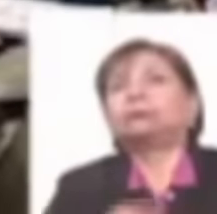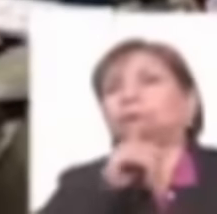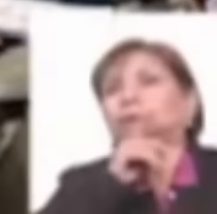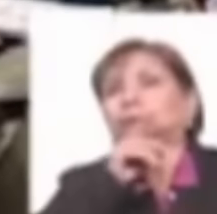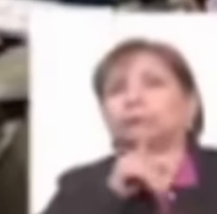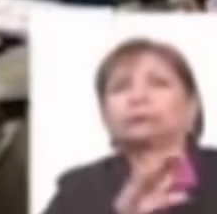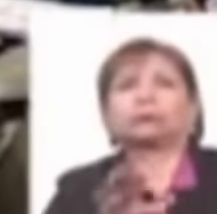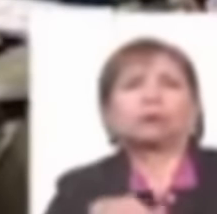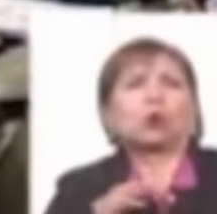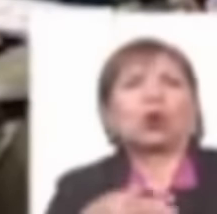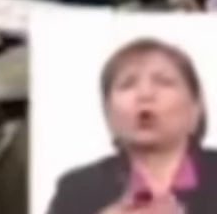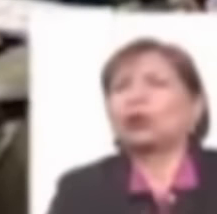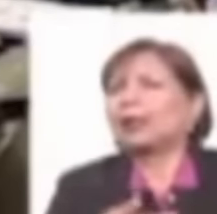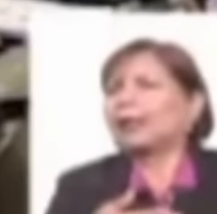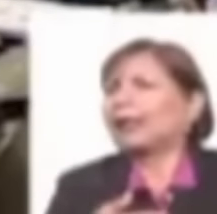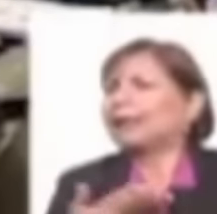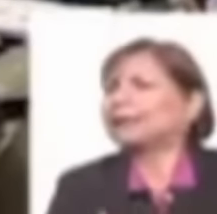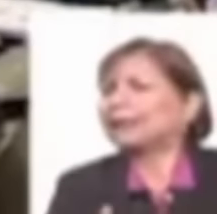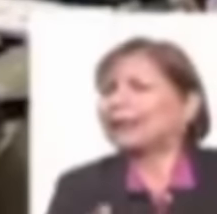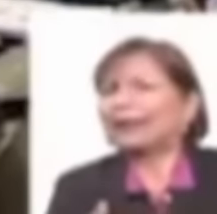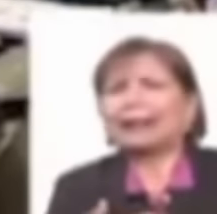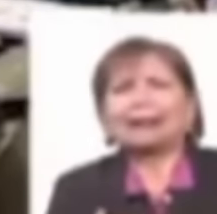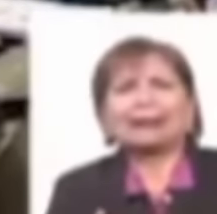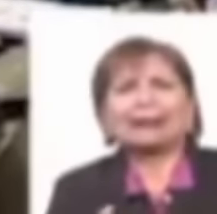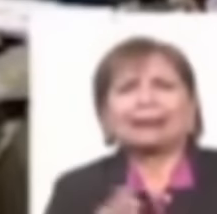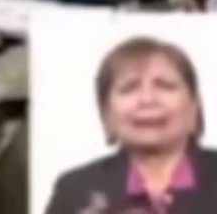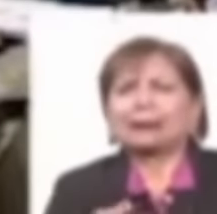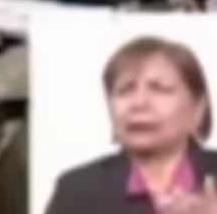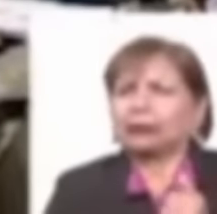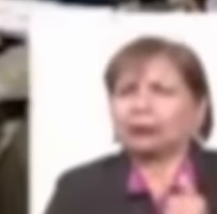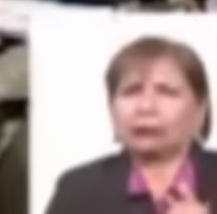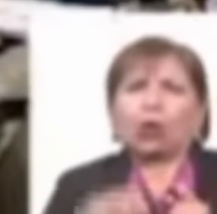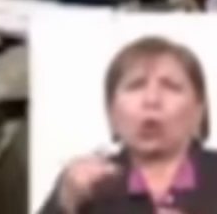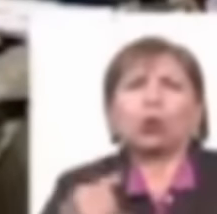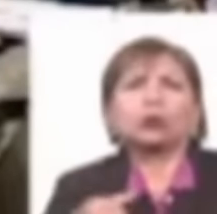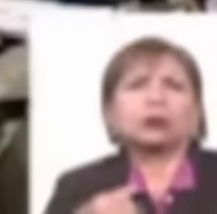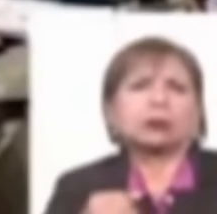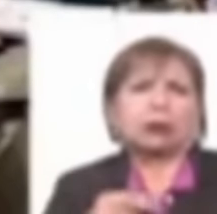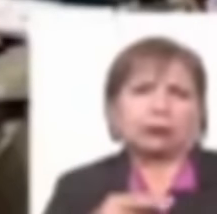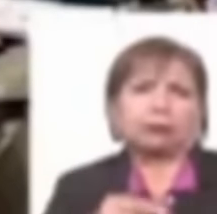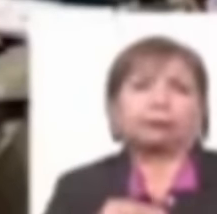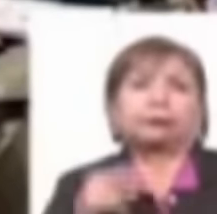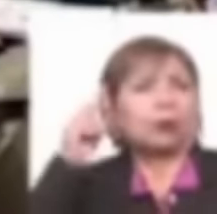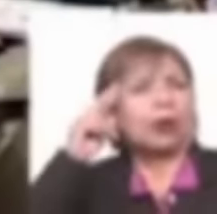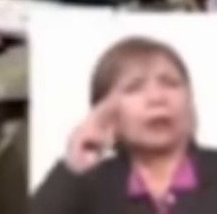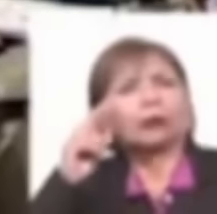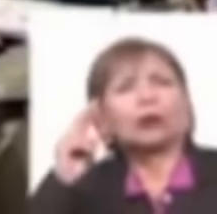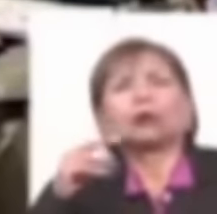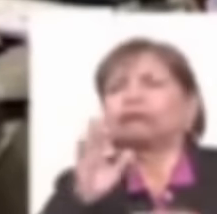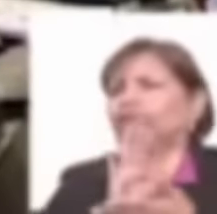da todas las garantías del debido proceso a los miembros de la Junta Nacional de Justicia. Es por eso que rechazamos